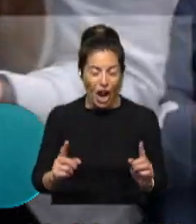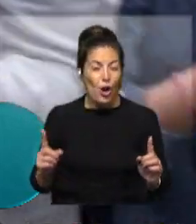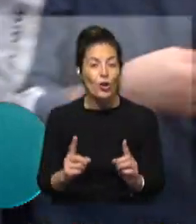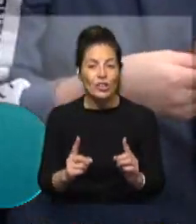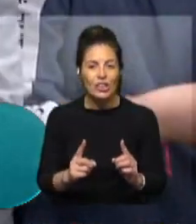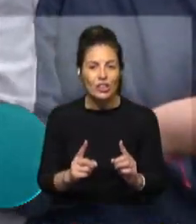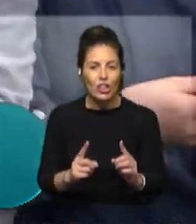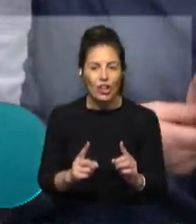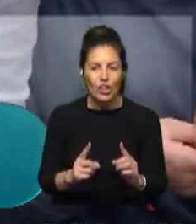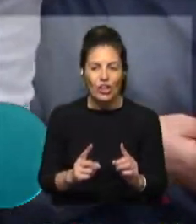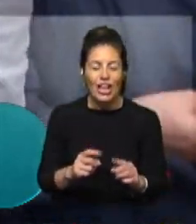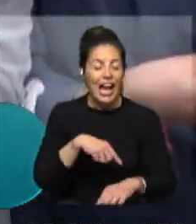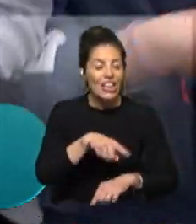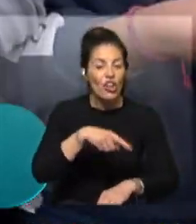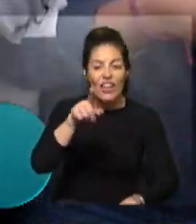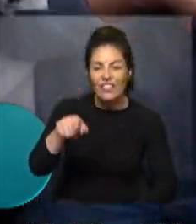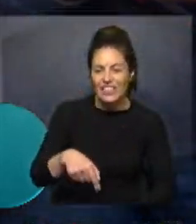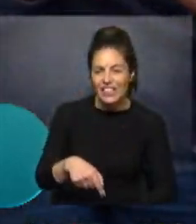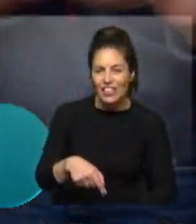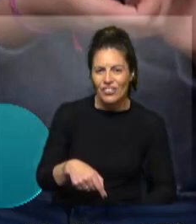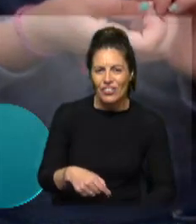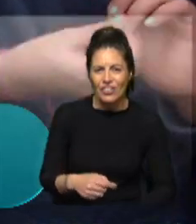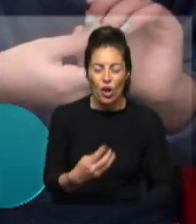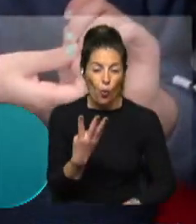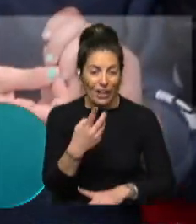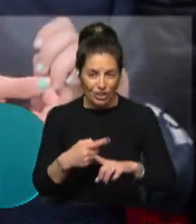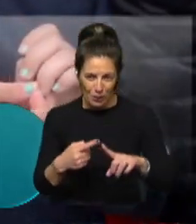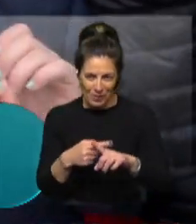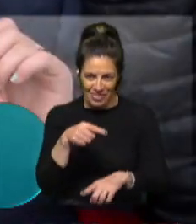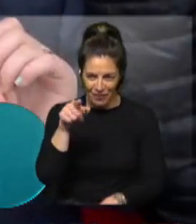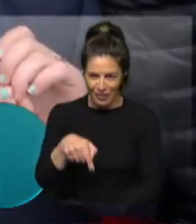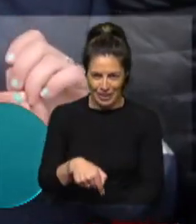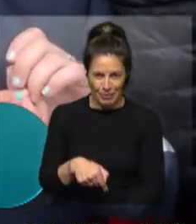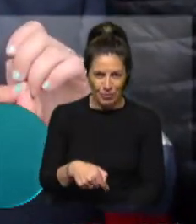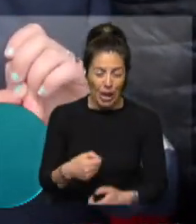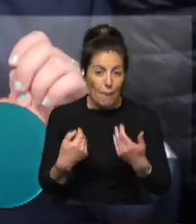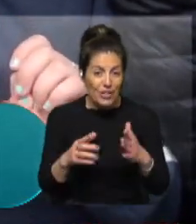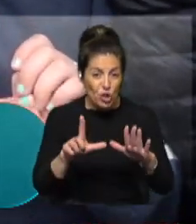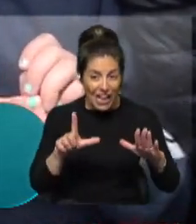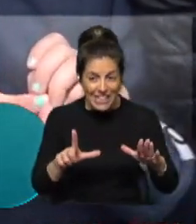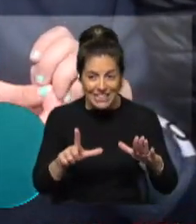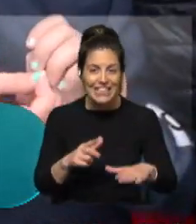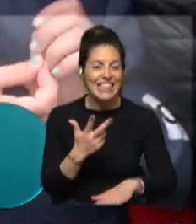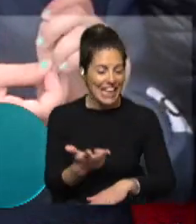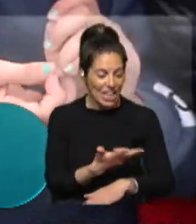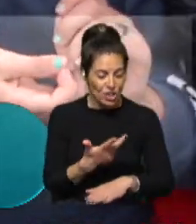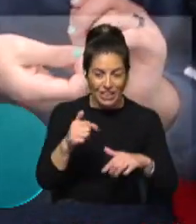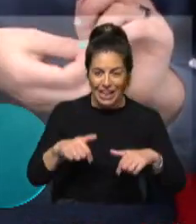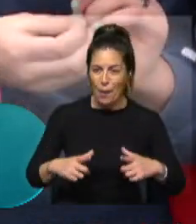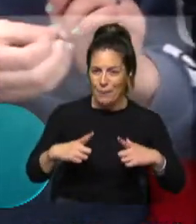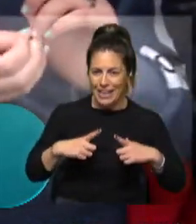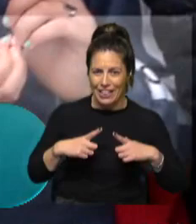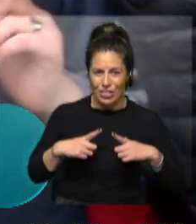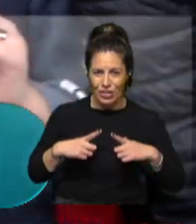Bueno, chicas, ¿a qué hora vinieron? Nada. A las 4:30 vinimos. Se arrancó a las 7, está claro, 3 horas acá esperándolo. Desde las